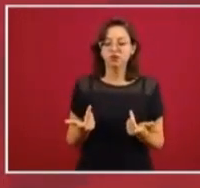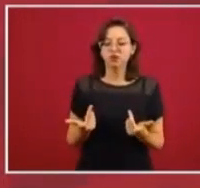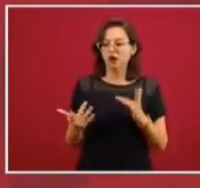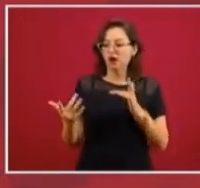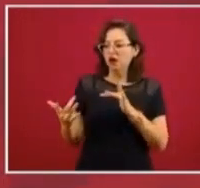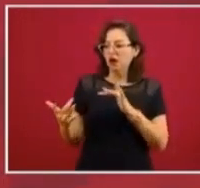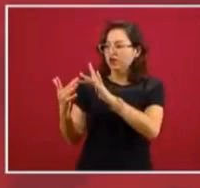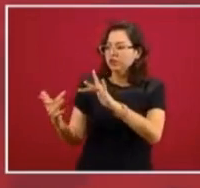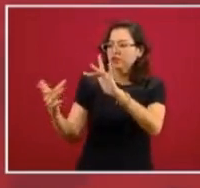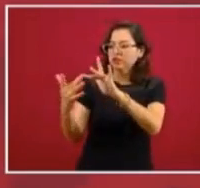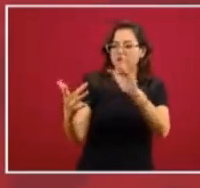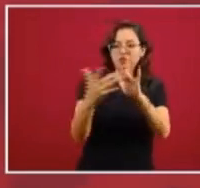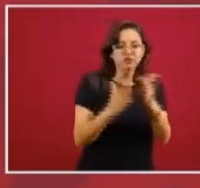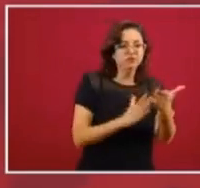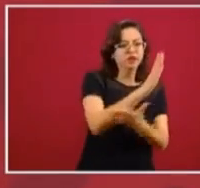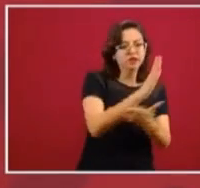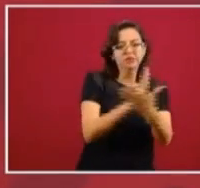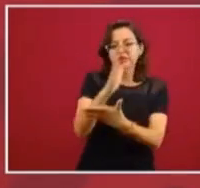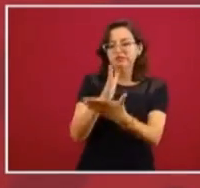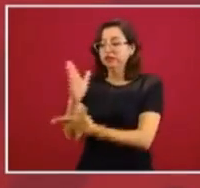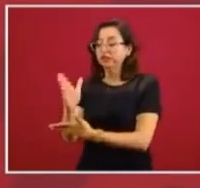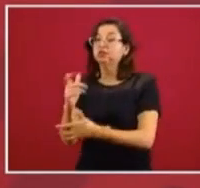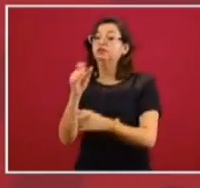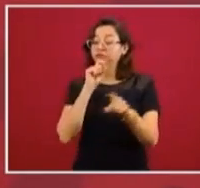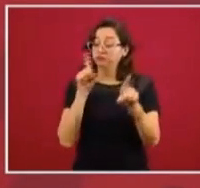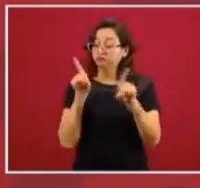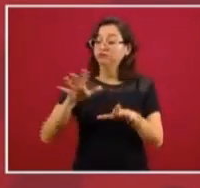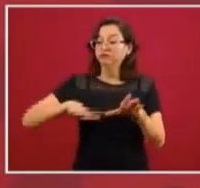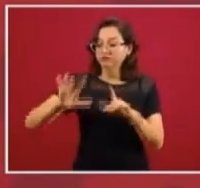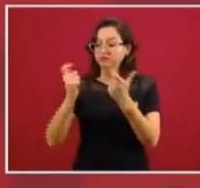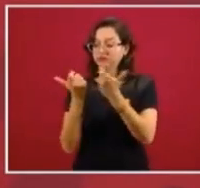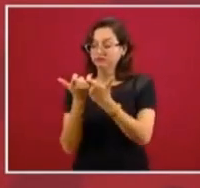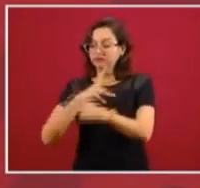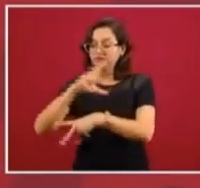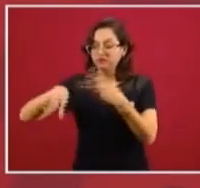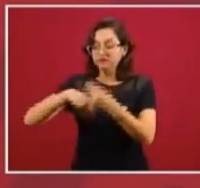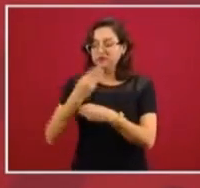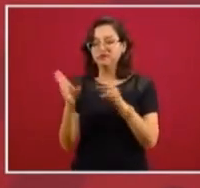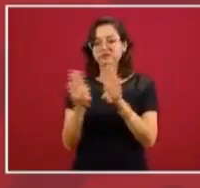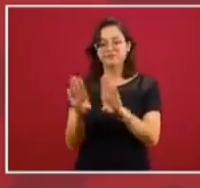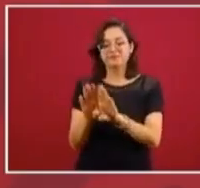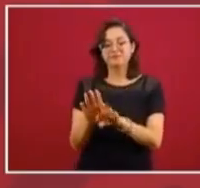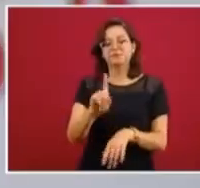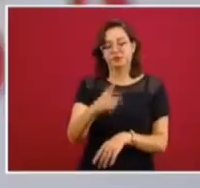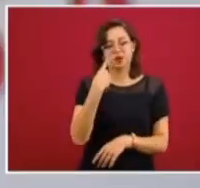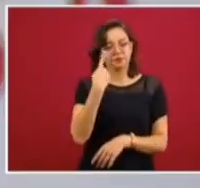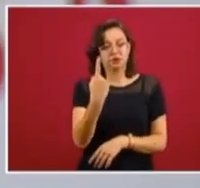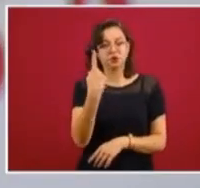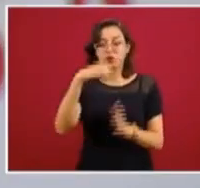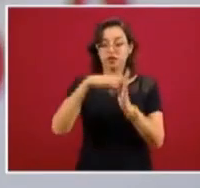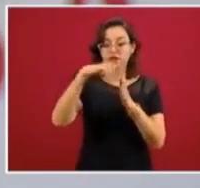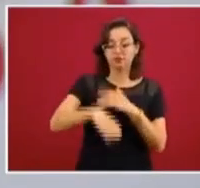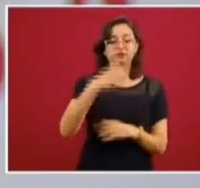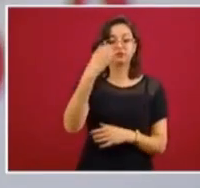conexión y dependencia en aspectos sociales y económicos. Se lo pongo con un ejemplo muy simple: las escuelas. En las